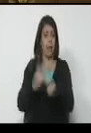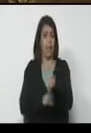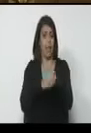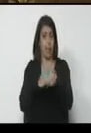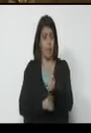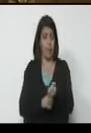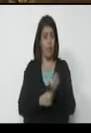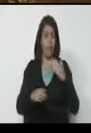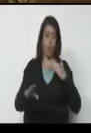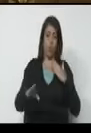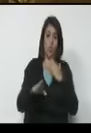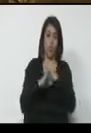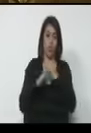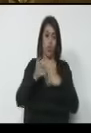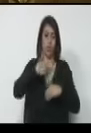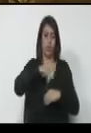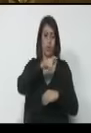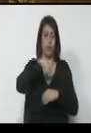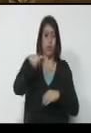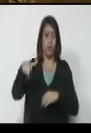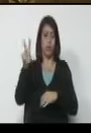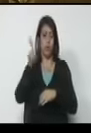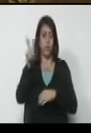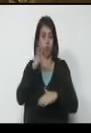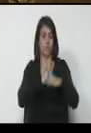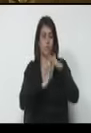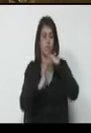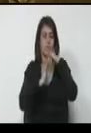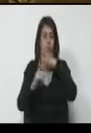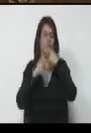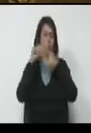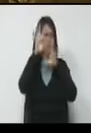hermanos en contra de nuestros migrantes.